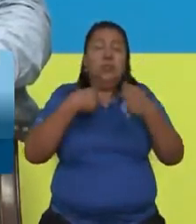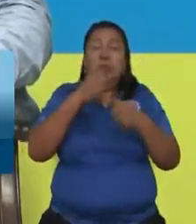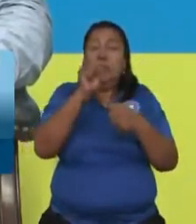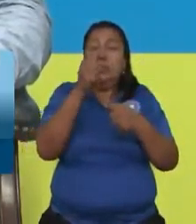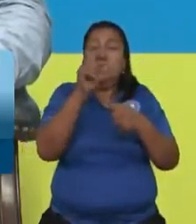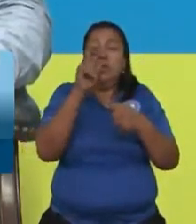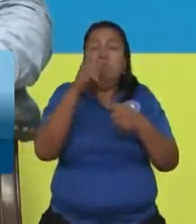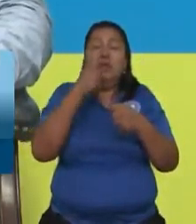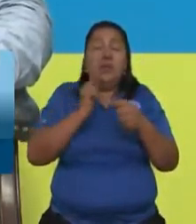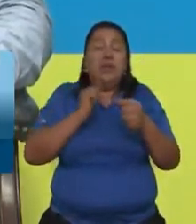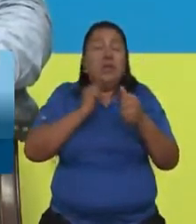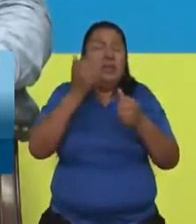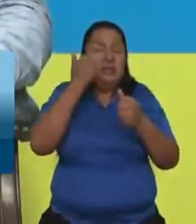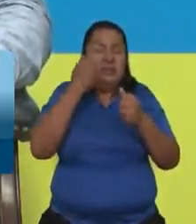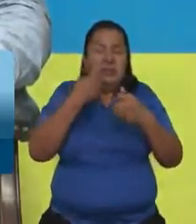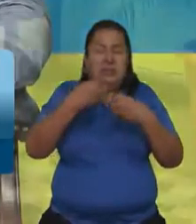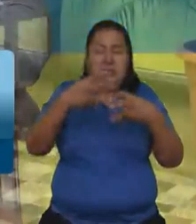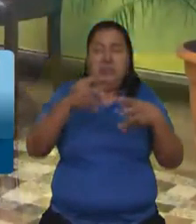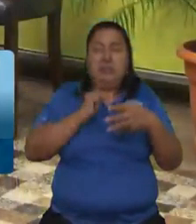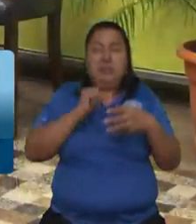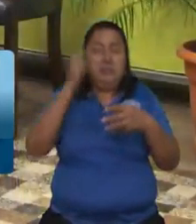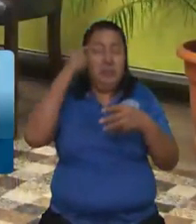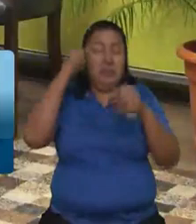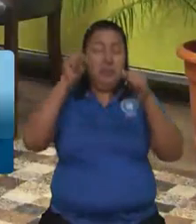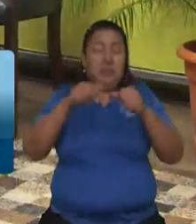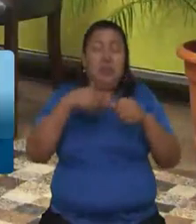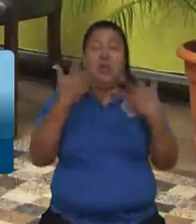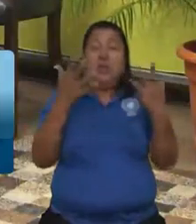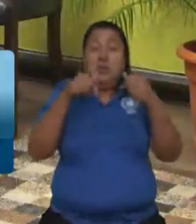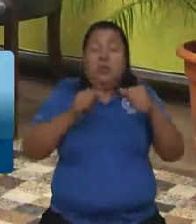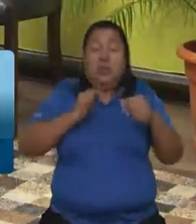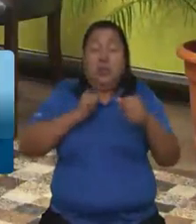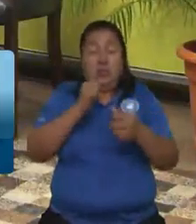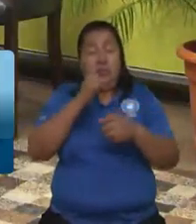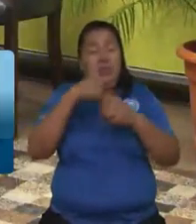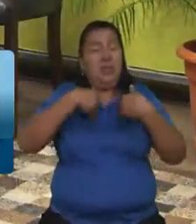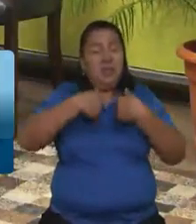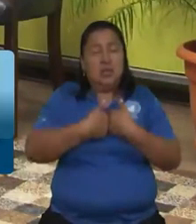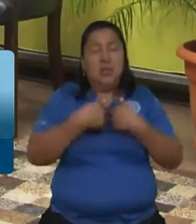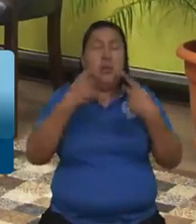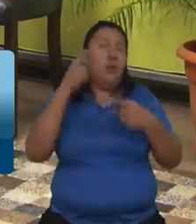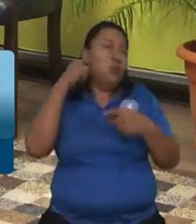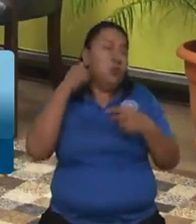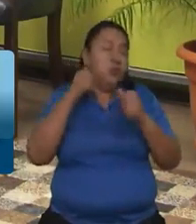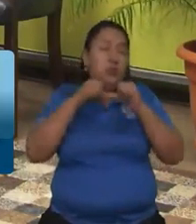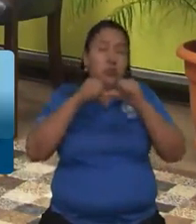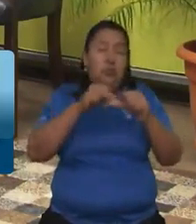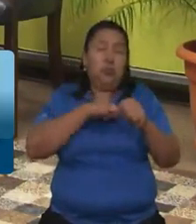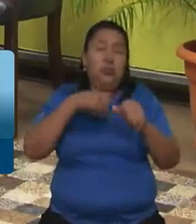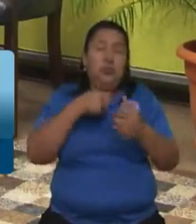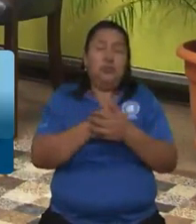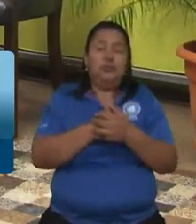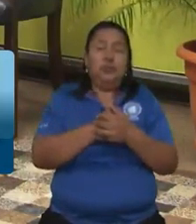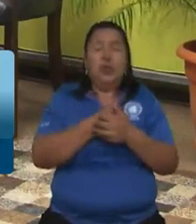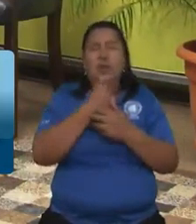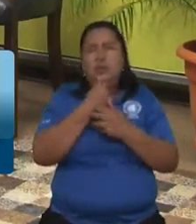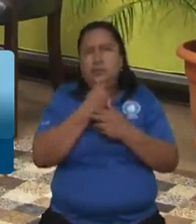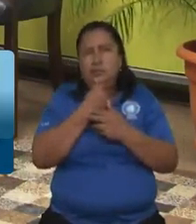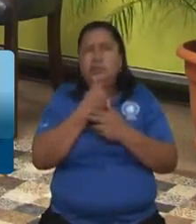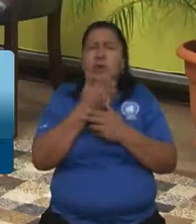Eso lo hace alguna persona. Sí, eso es común. ¿Qué llevaría? ¿Qué daño ocasiona eso? Ese método, que no es